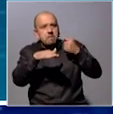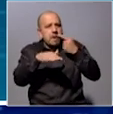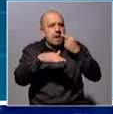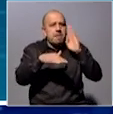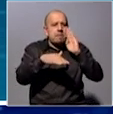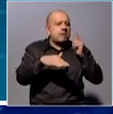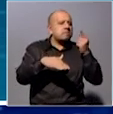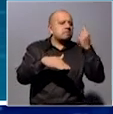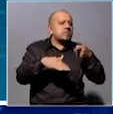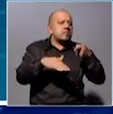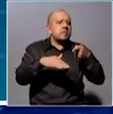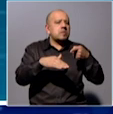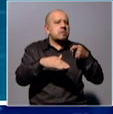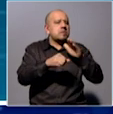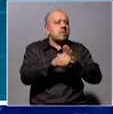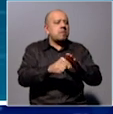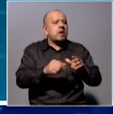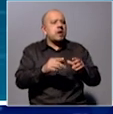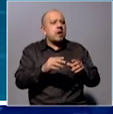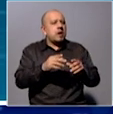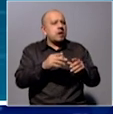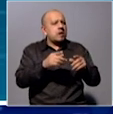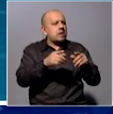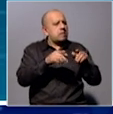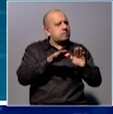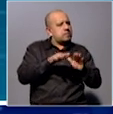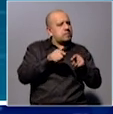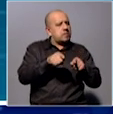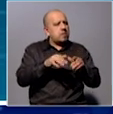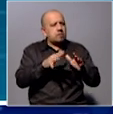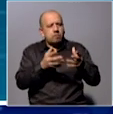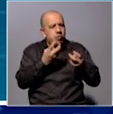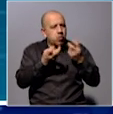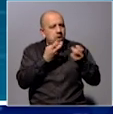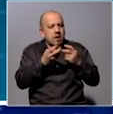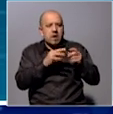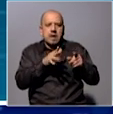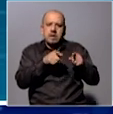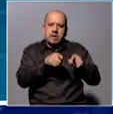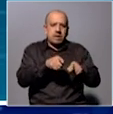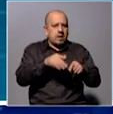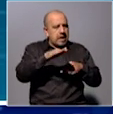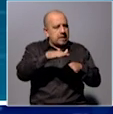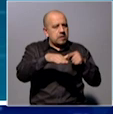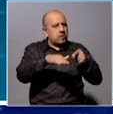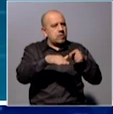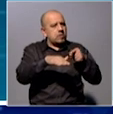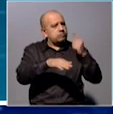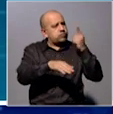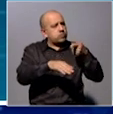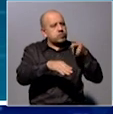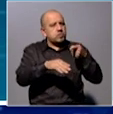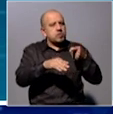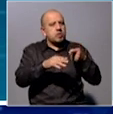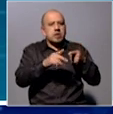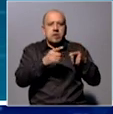padre o madre, o capaz que las dos personas adultas que le acompañan, tratan de llevar la cuestión hacia un lugar